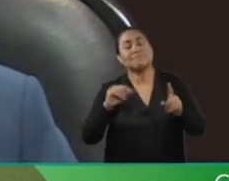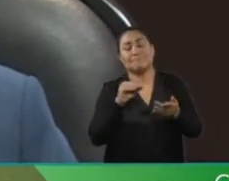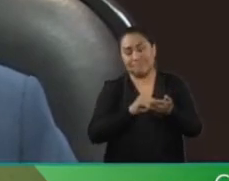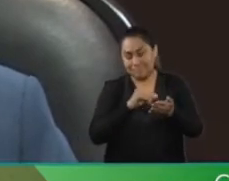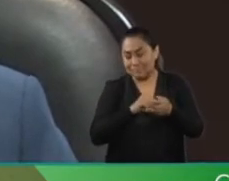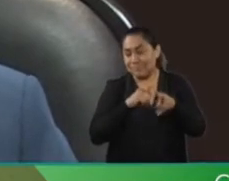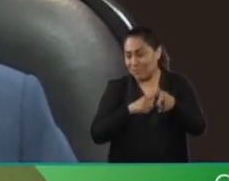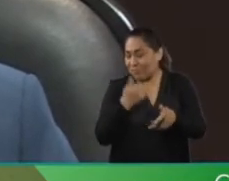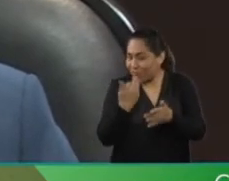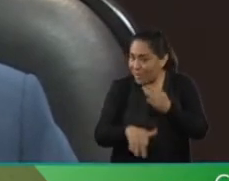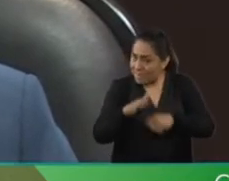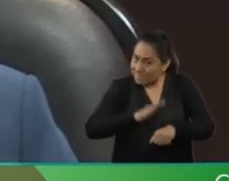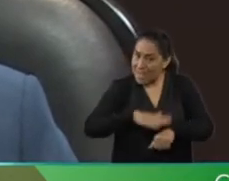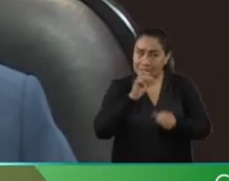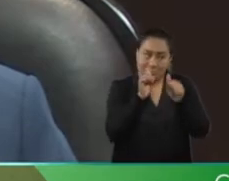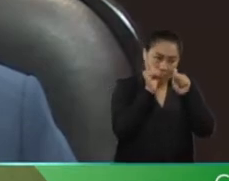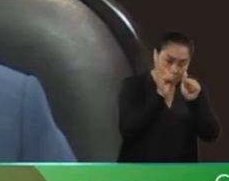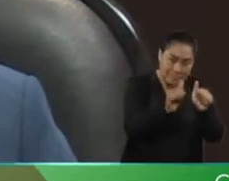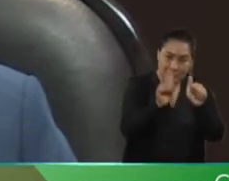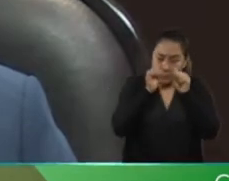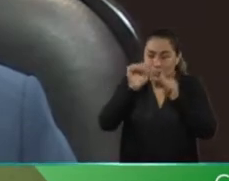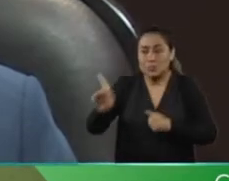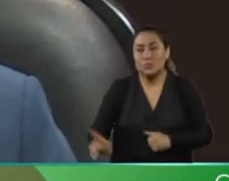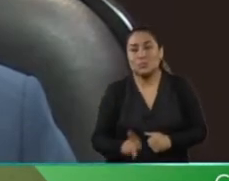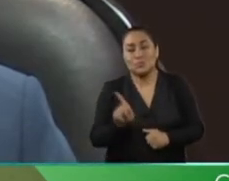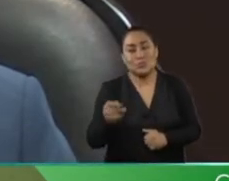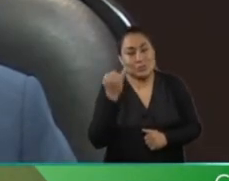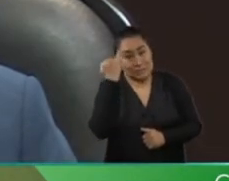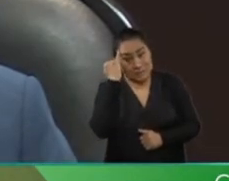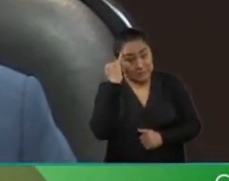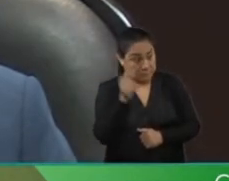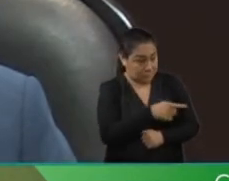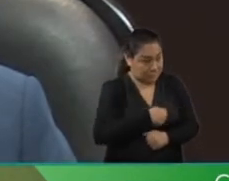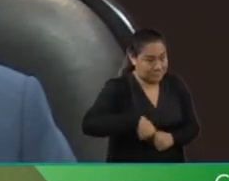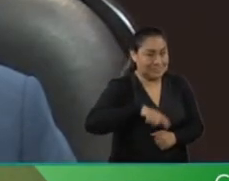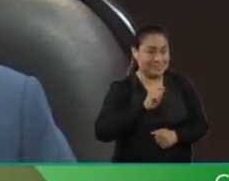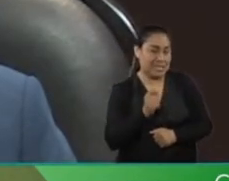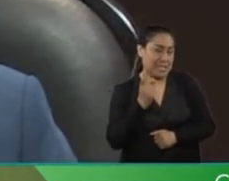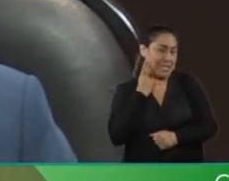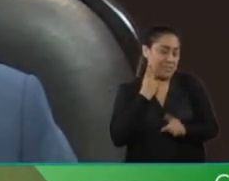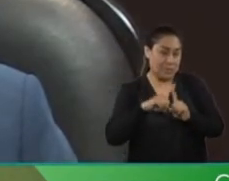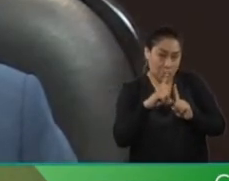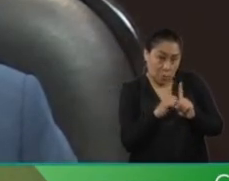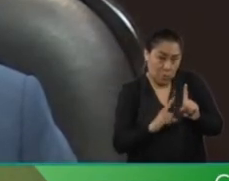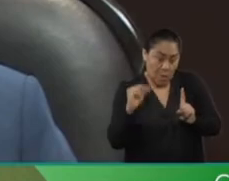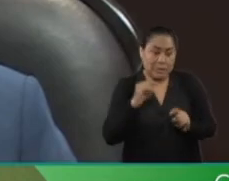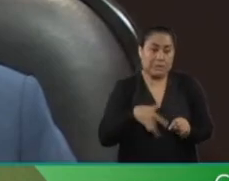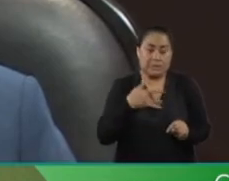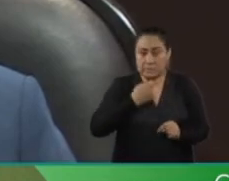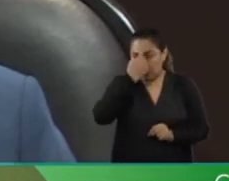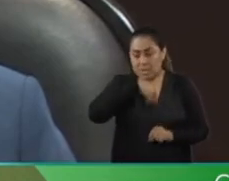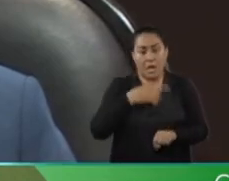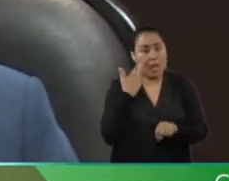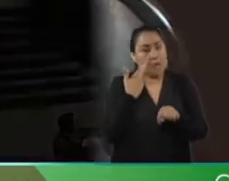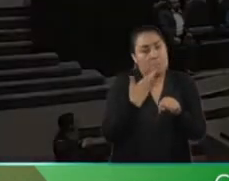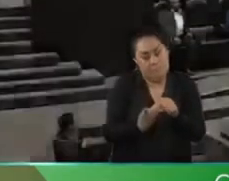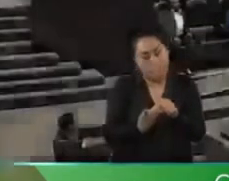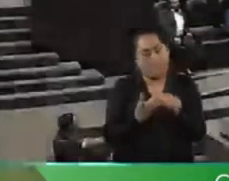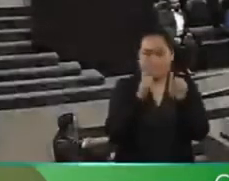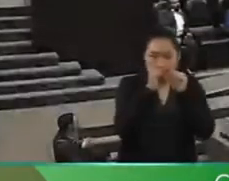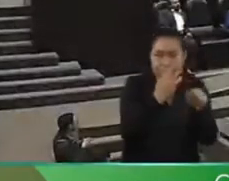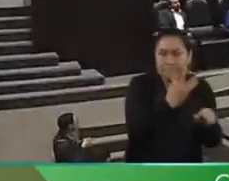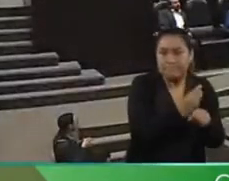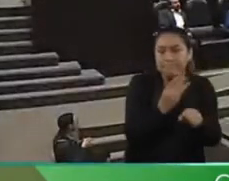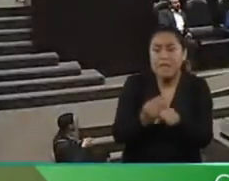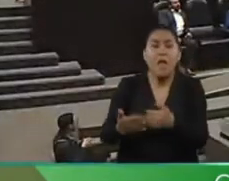en deuda con los pueblos y comunidades indígenas. Como legisladores nacionales tenemos la responsabilidad de reparar las omisiones del pasado